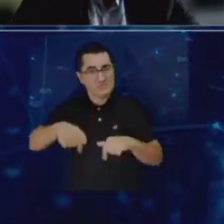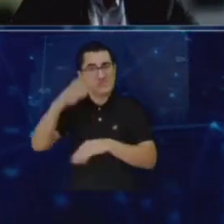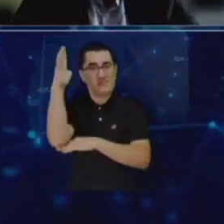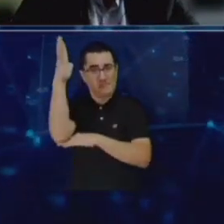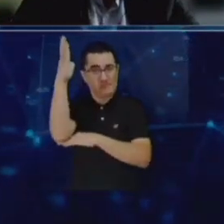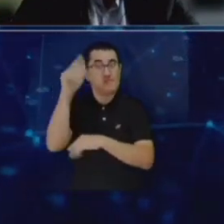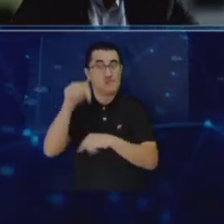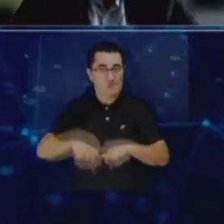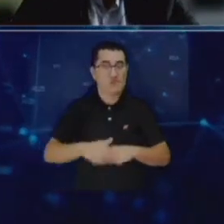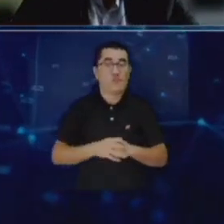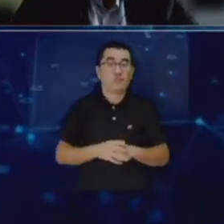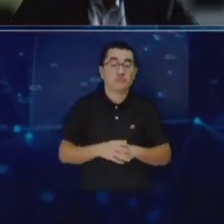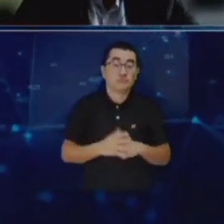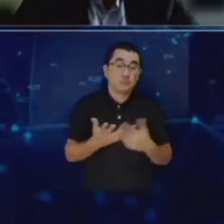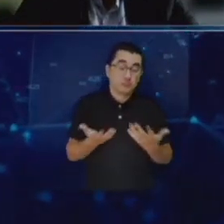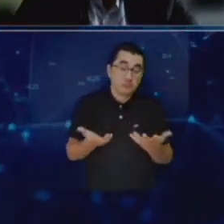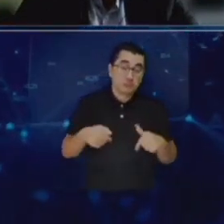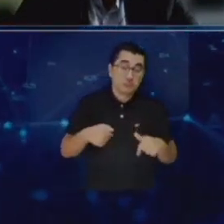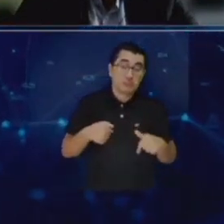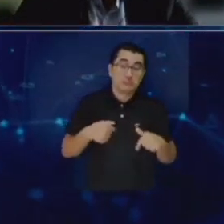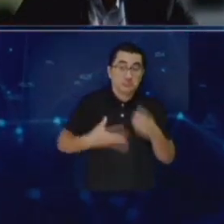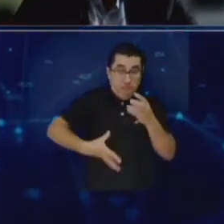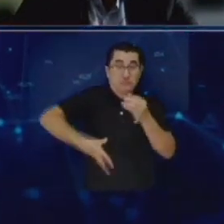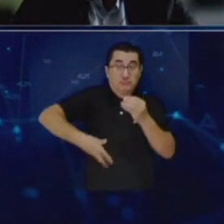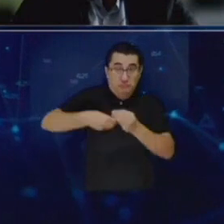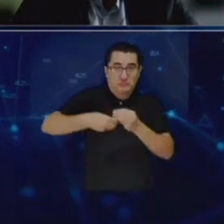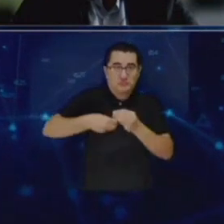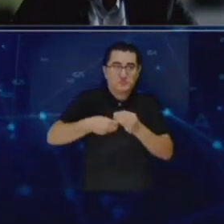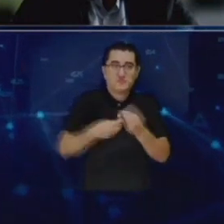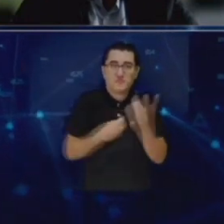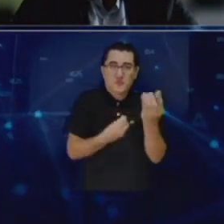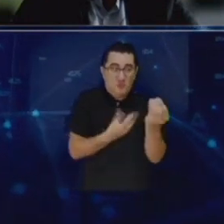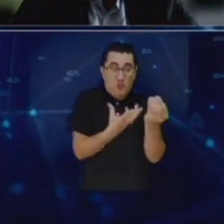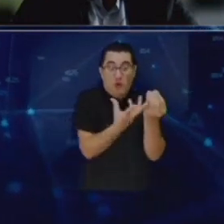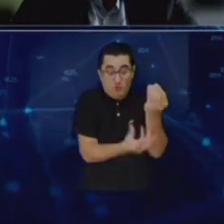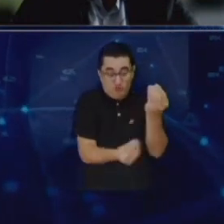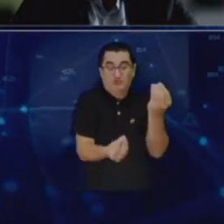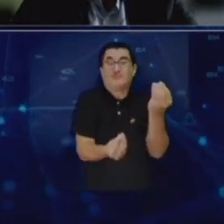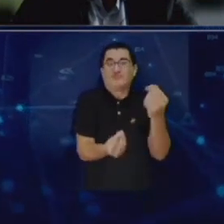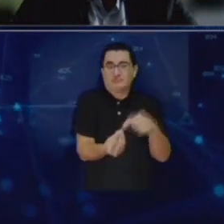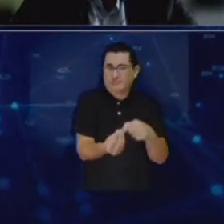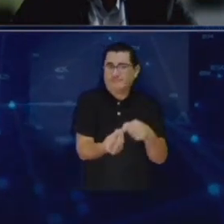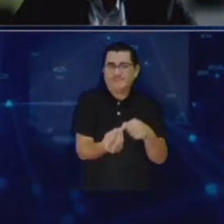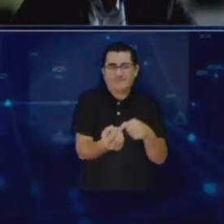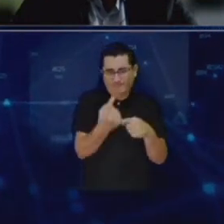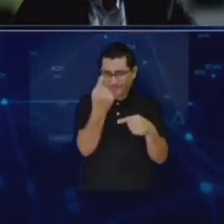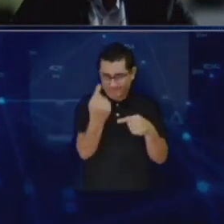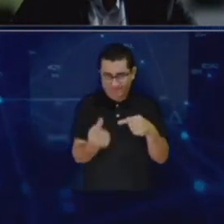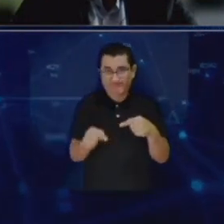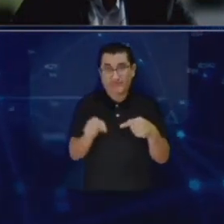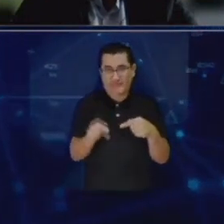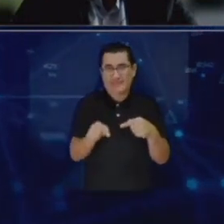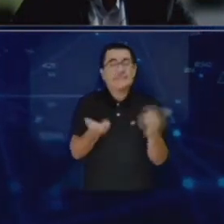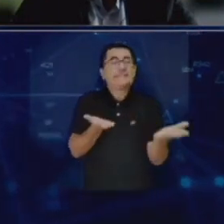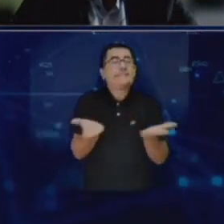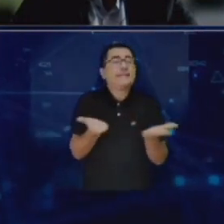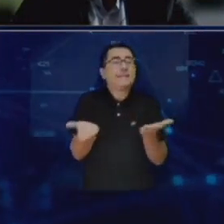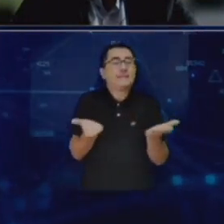se incluyó precisamente un subgrupo específico para este tipo de servicios. En lo que se refiere